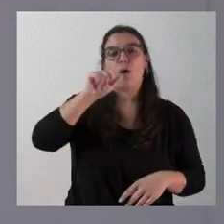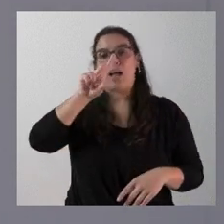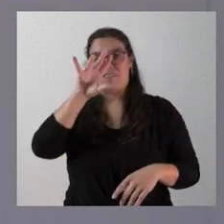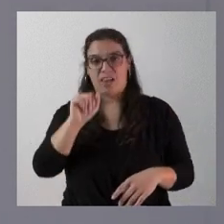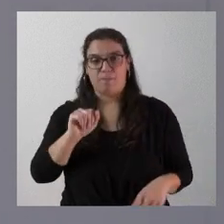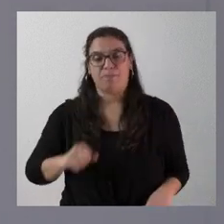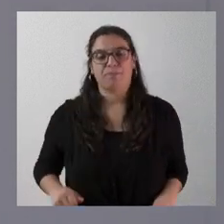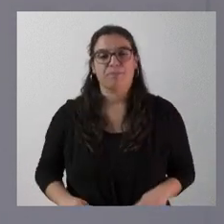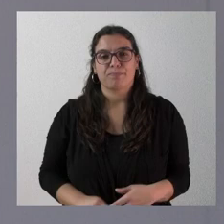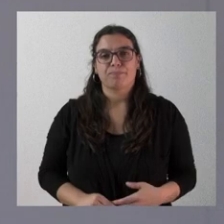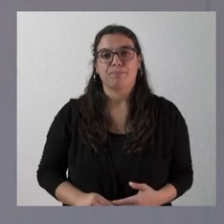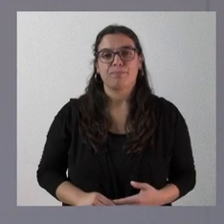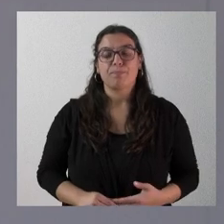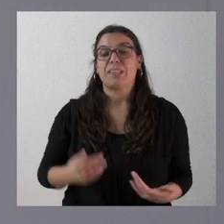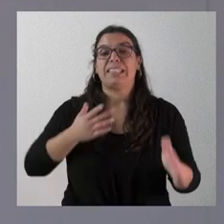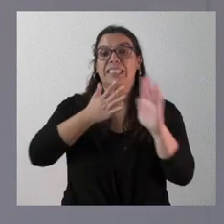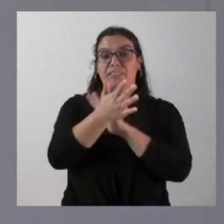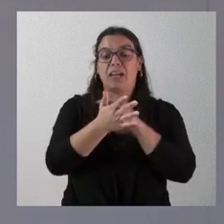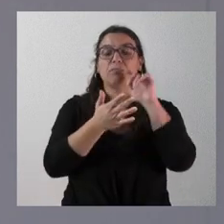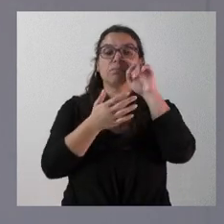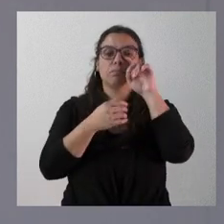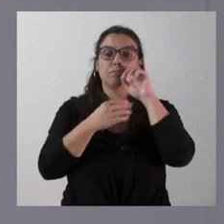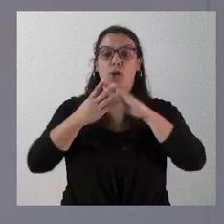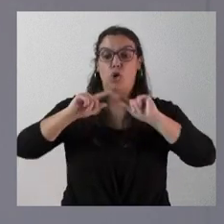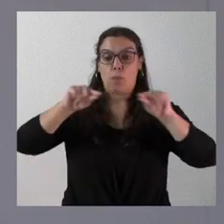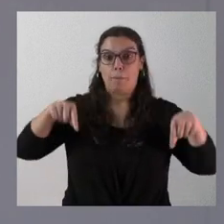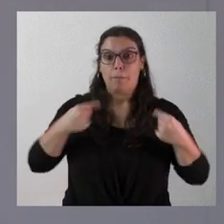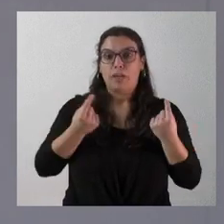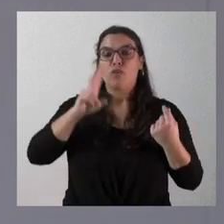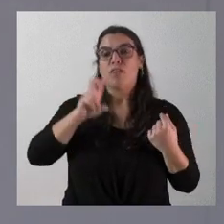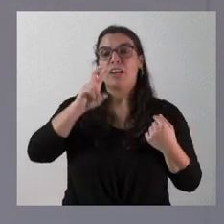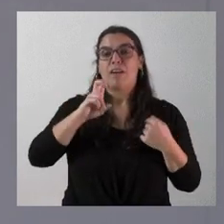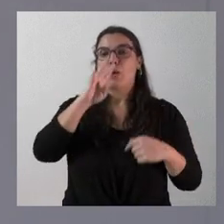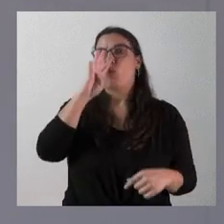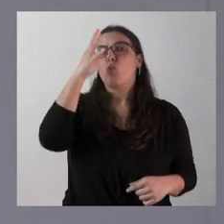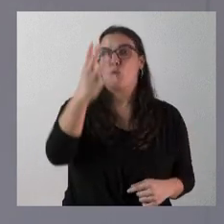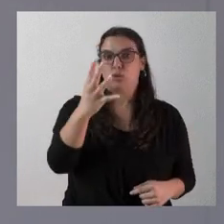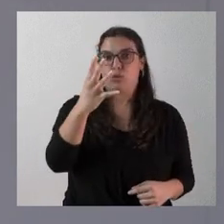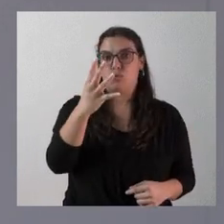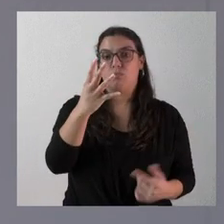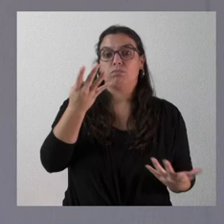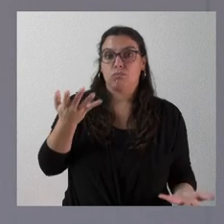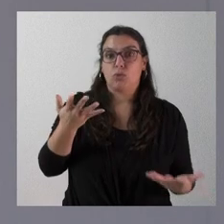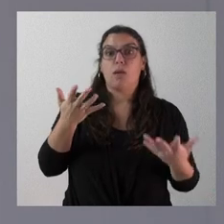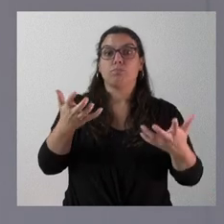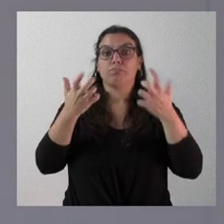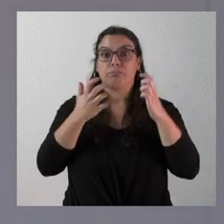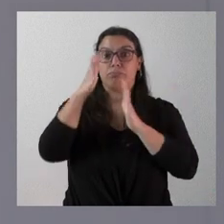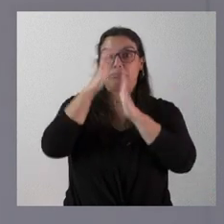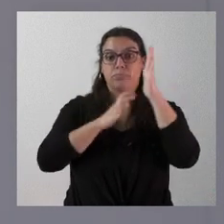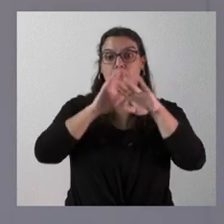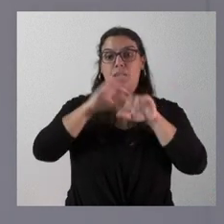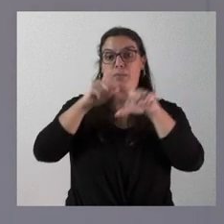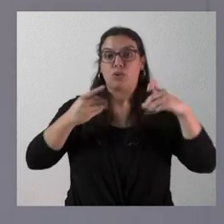estamos hablando de que es un convenio que tiene una vigencia para cuatro años y por tanto este beneficio para las personas de